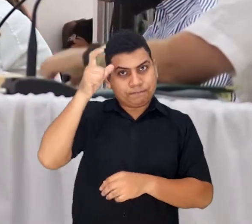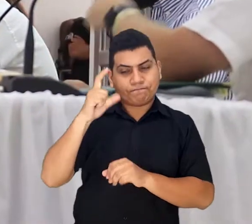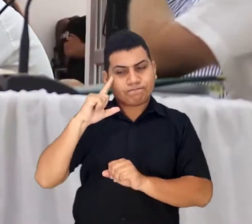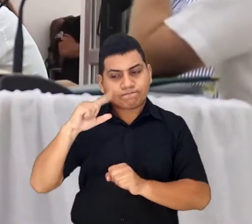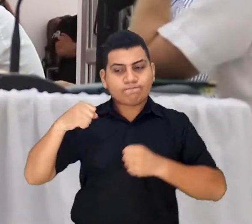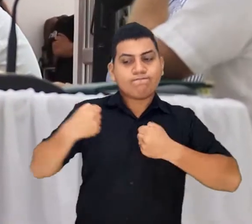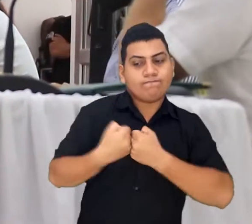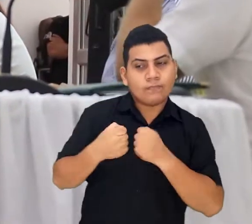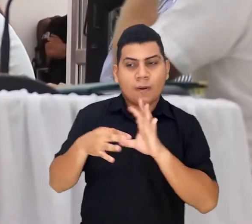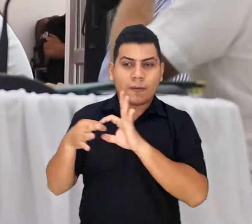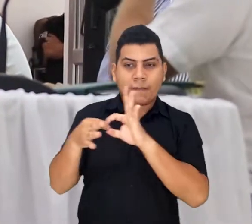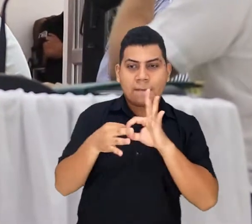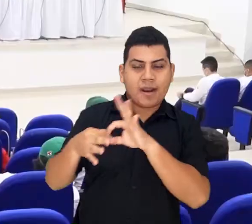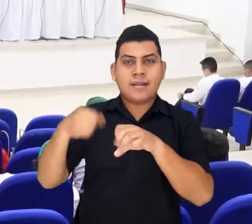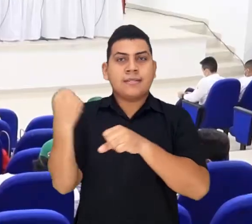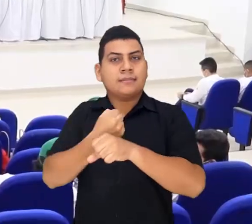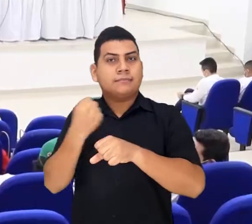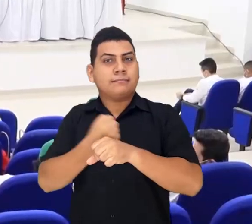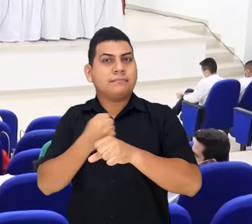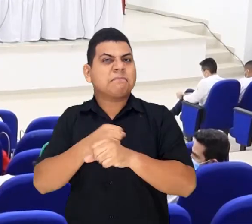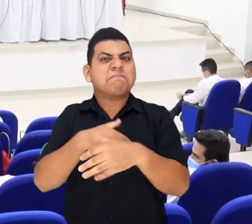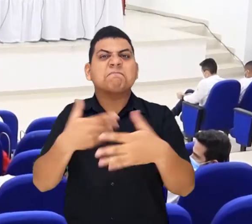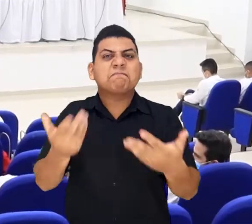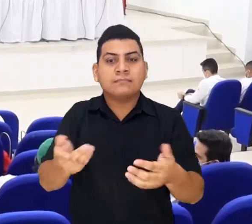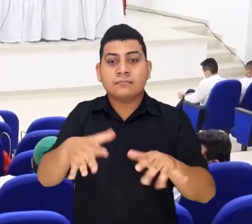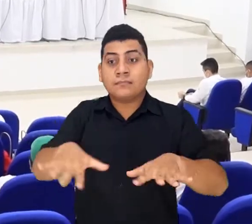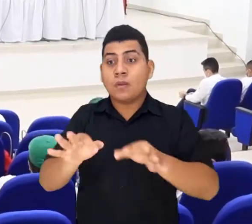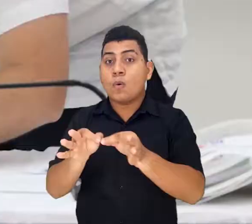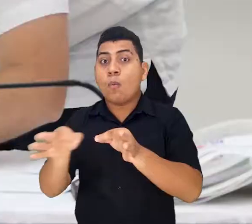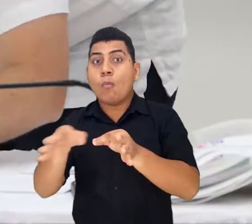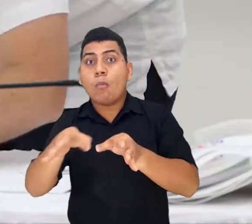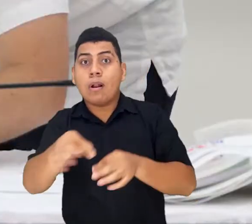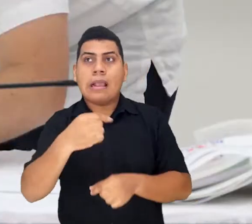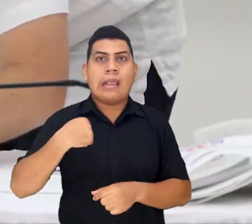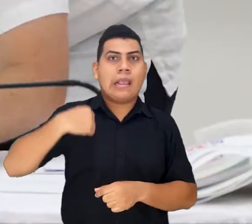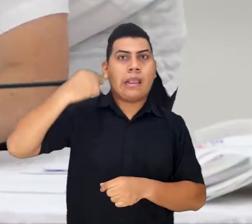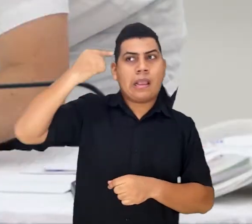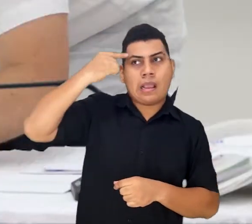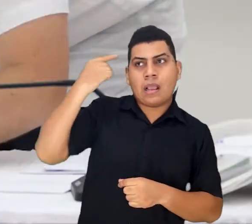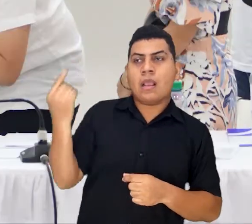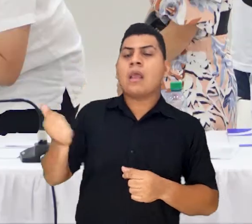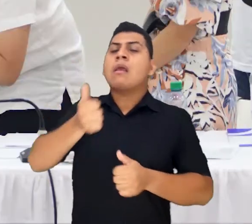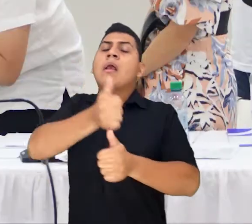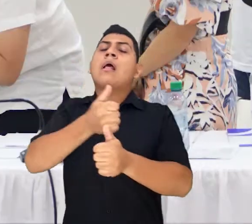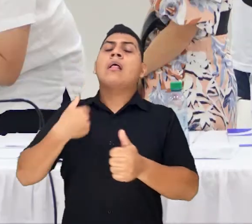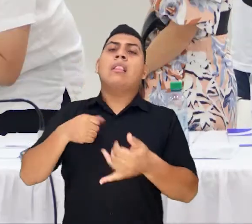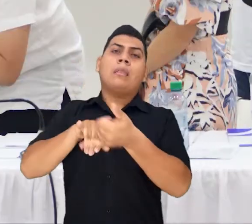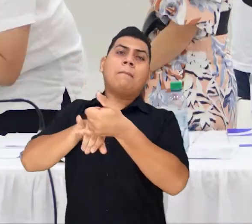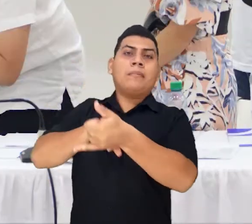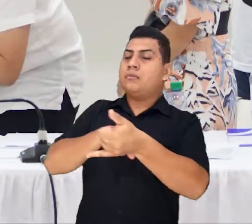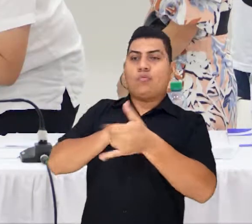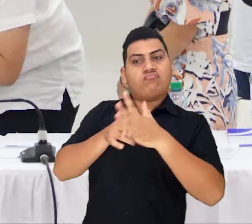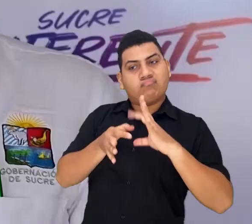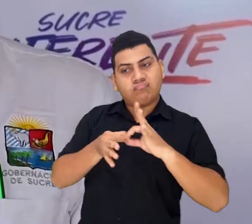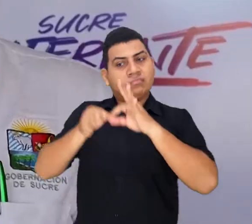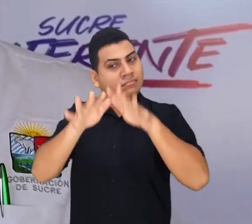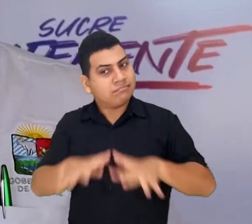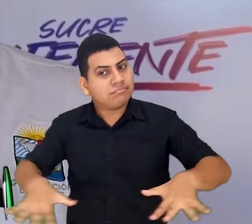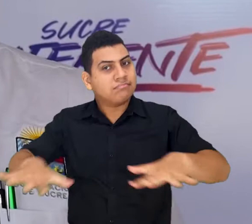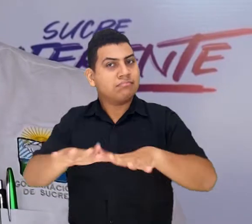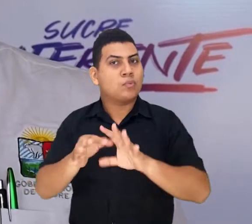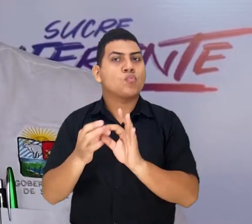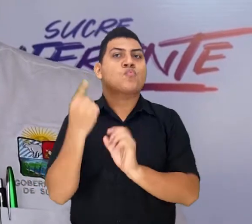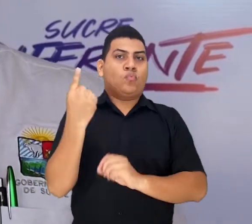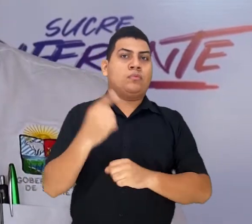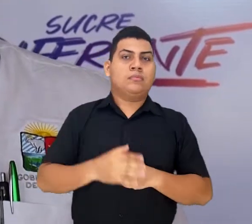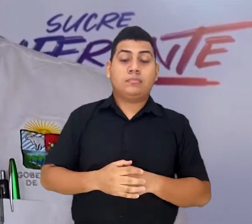seguir trabajando articuladamente y en armonía a fin de que los municipios no piensen de forma individual, sino como una región. El Pacto del